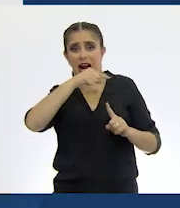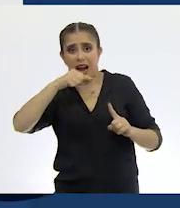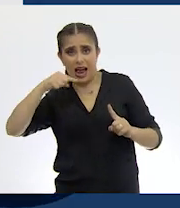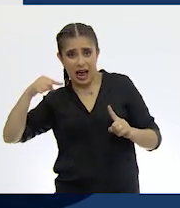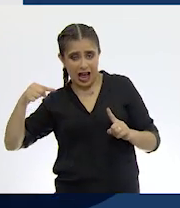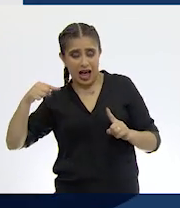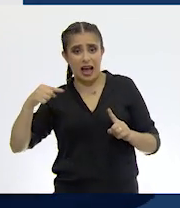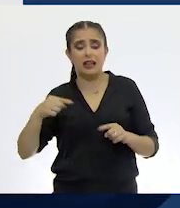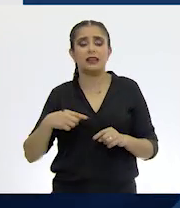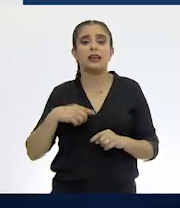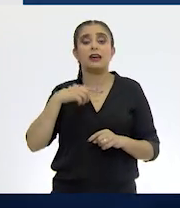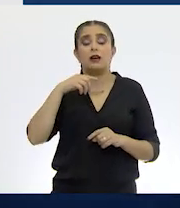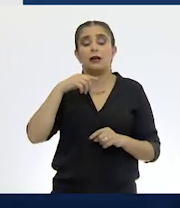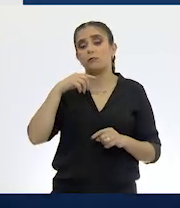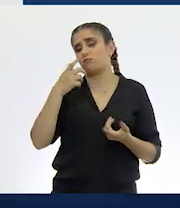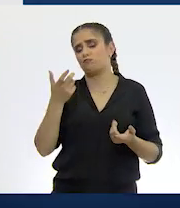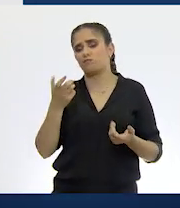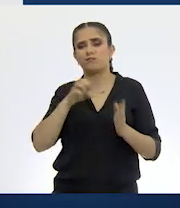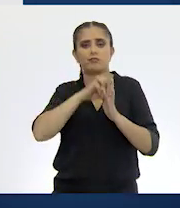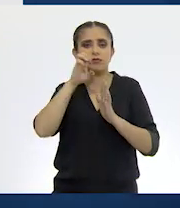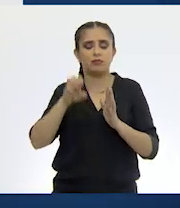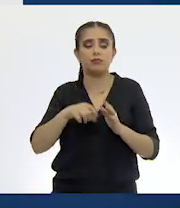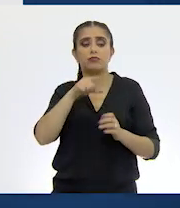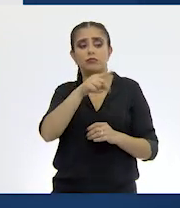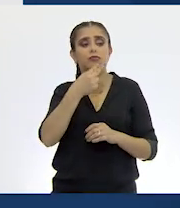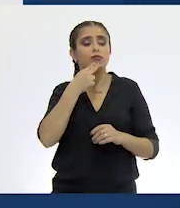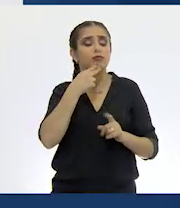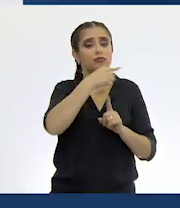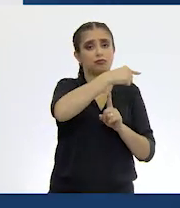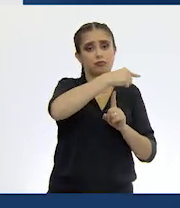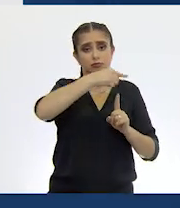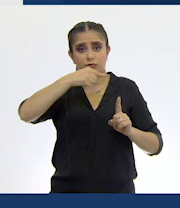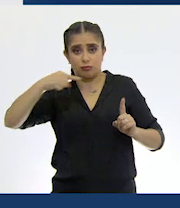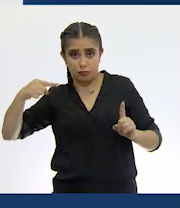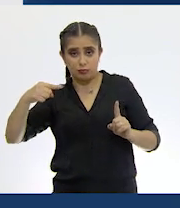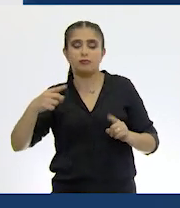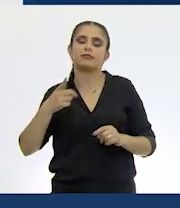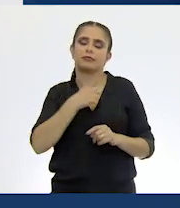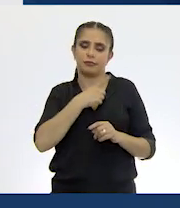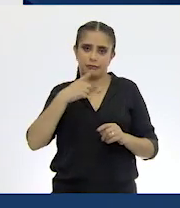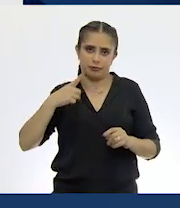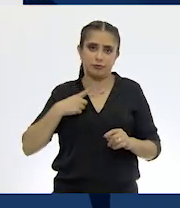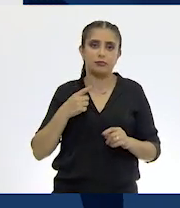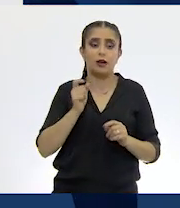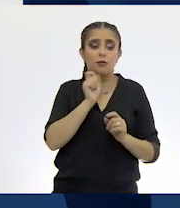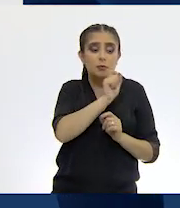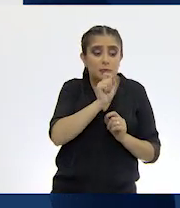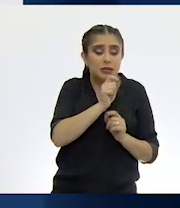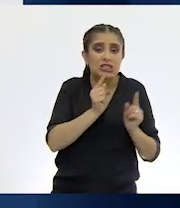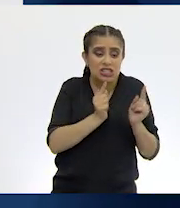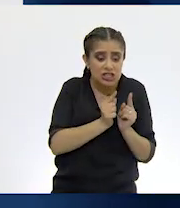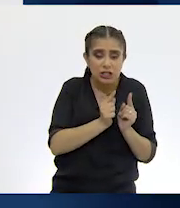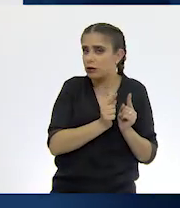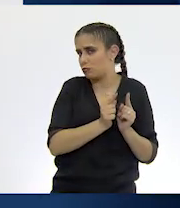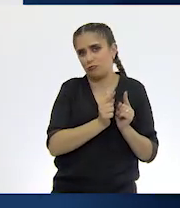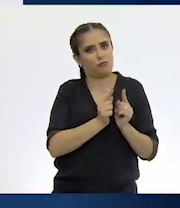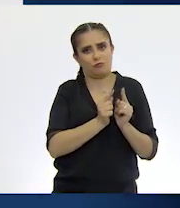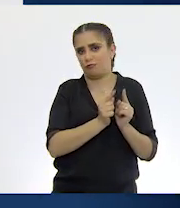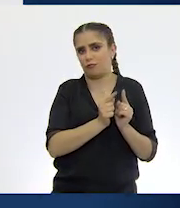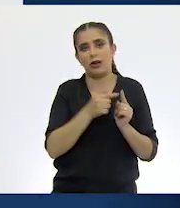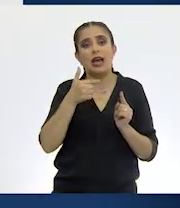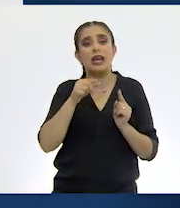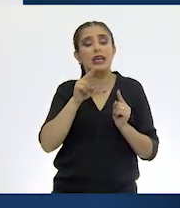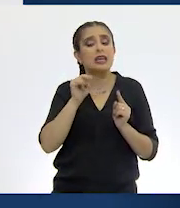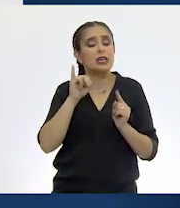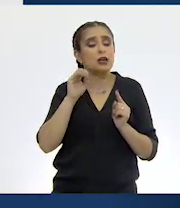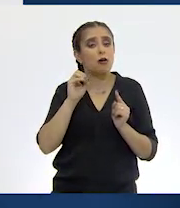claro, porque cuando de repente nos dicen hay que utilizar guión largo, marcamos las líneas pues muy cortitas, pero si estamos hablando de un guión